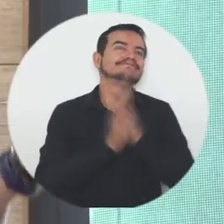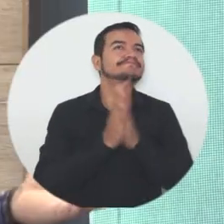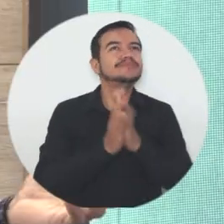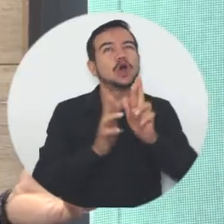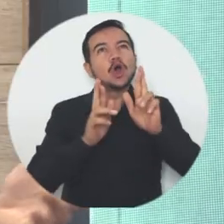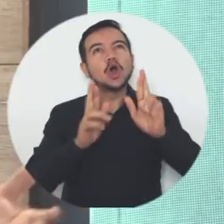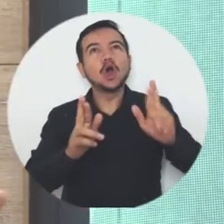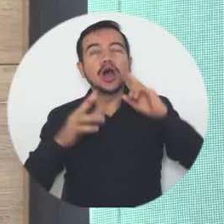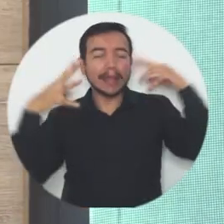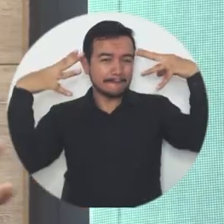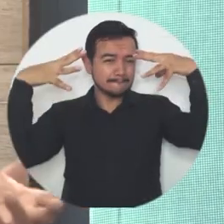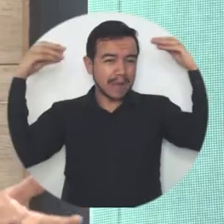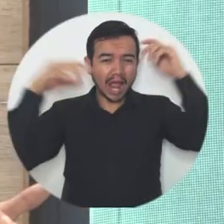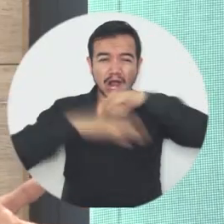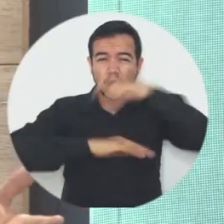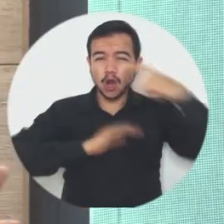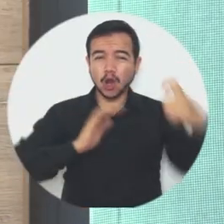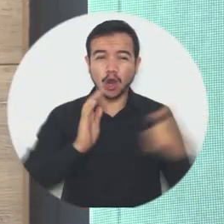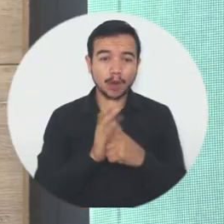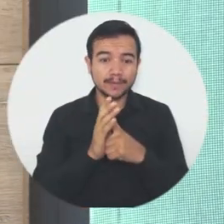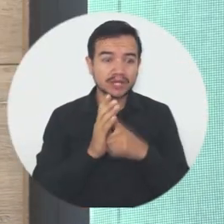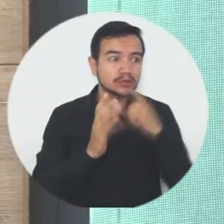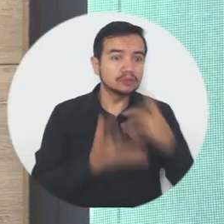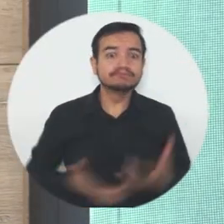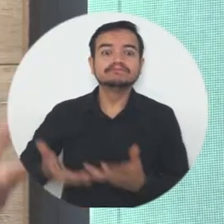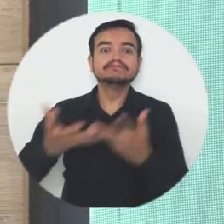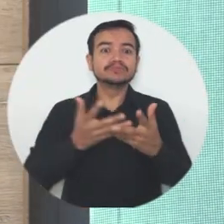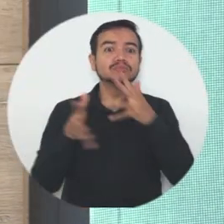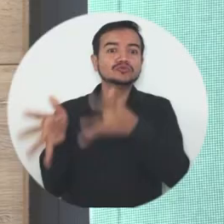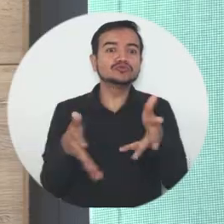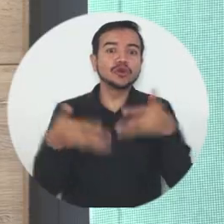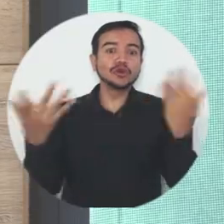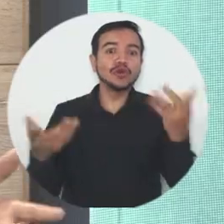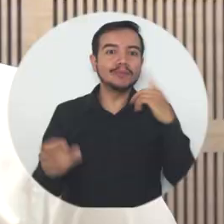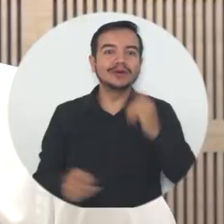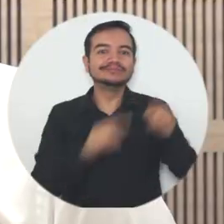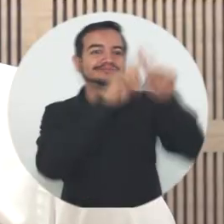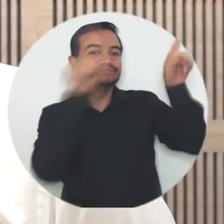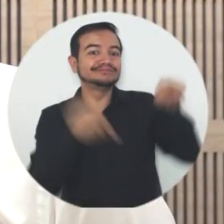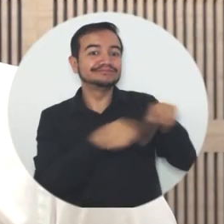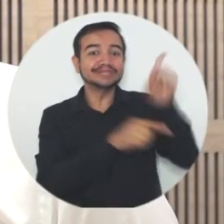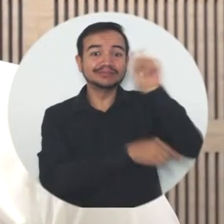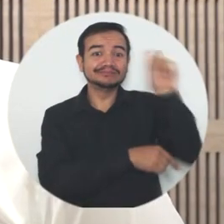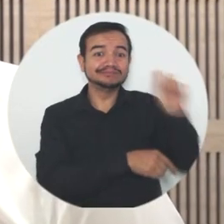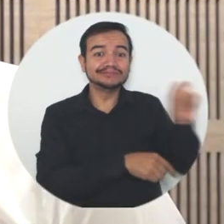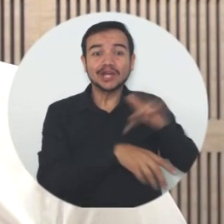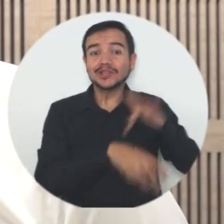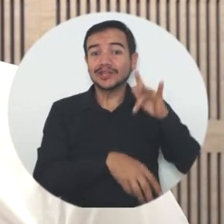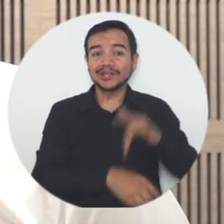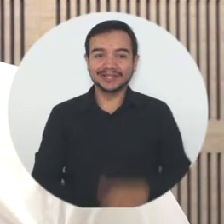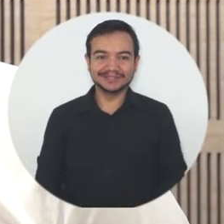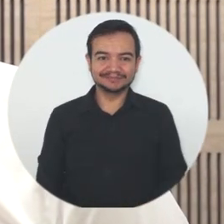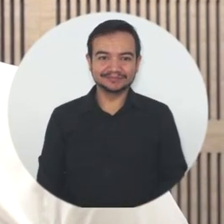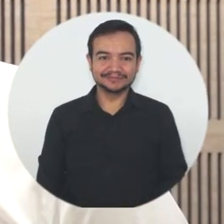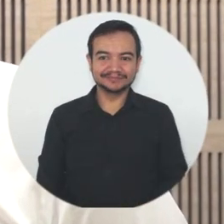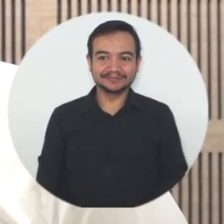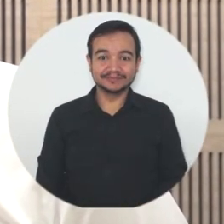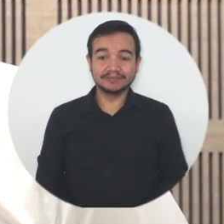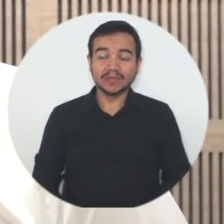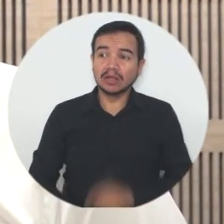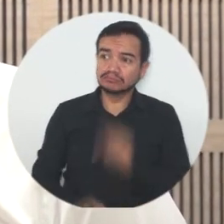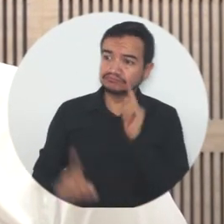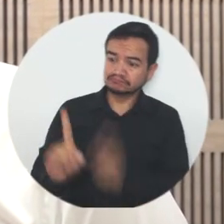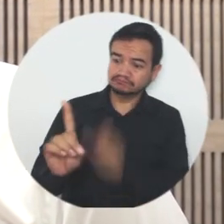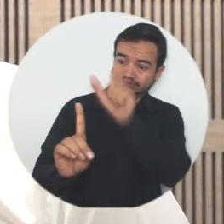un apagón digital para volver a lo básico. Tiza, tablero, lengua. Una persona que ha estudiado